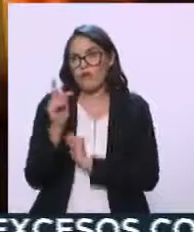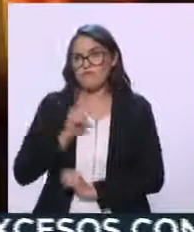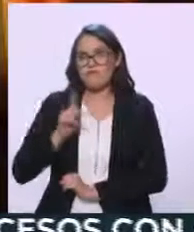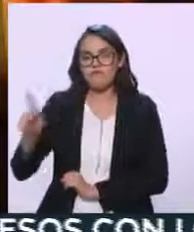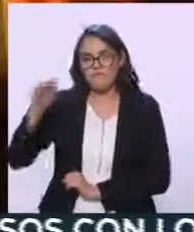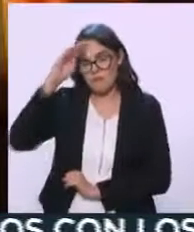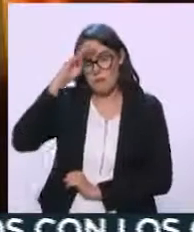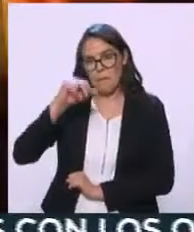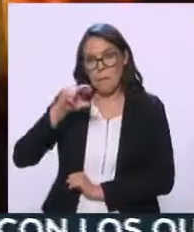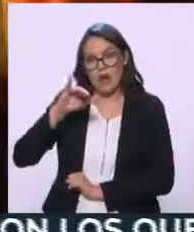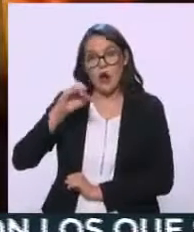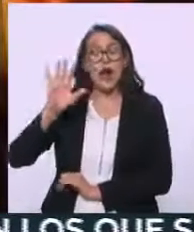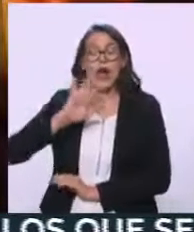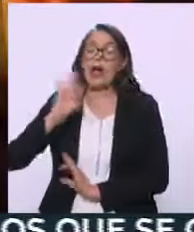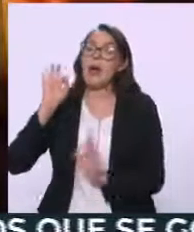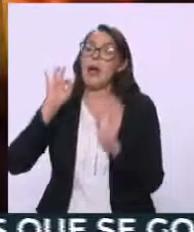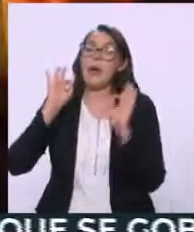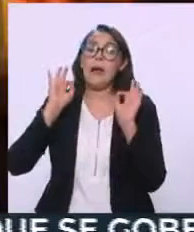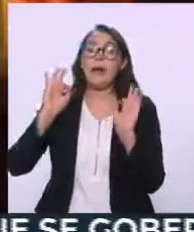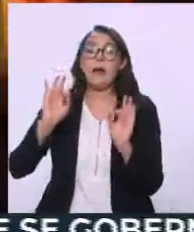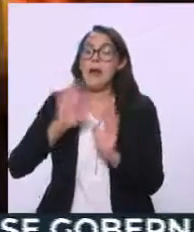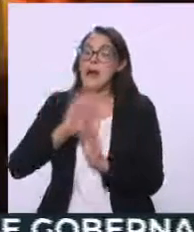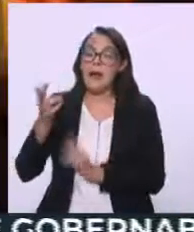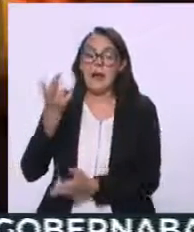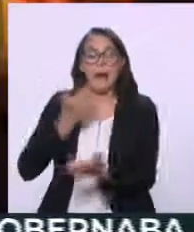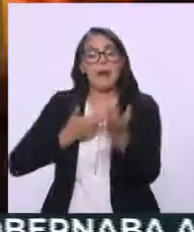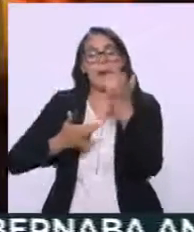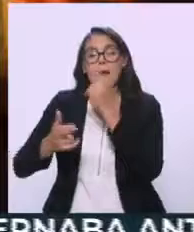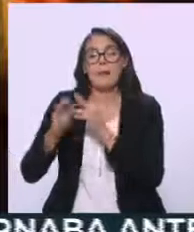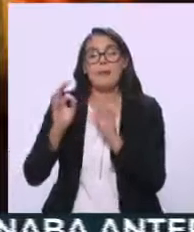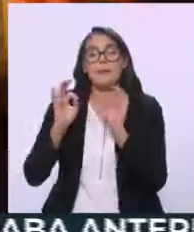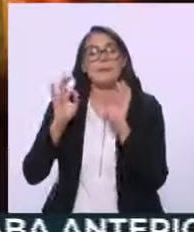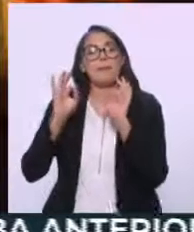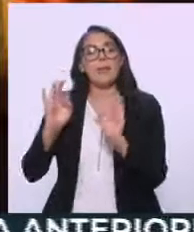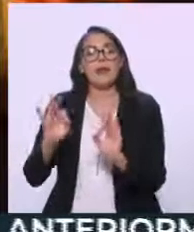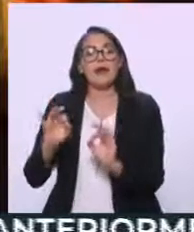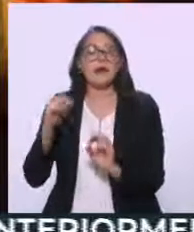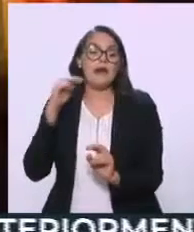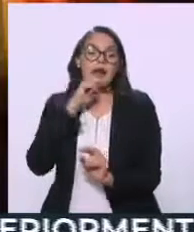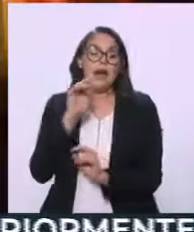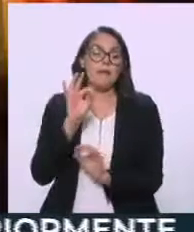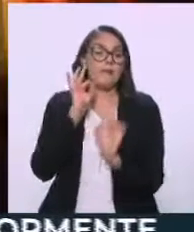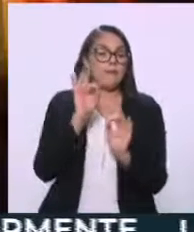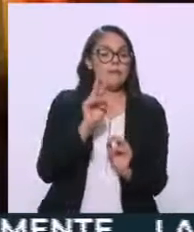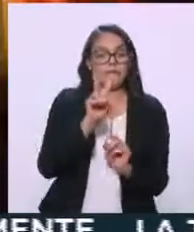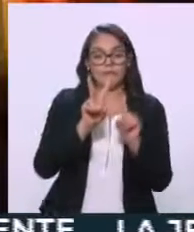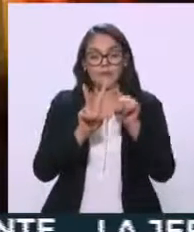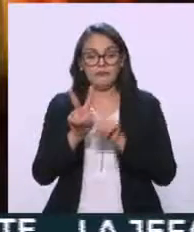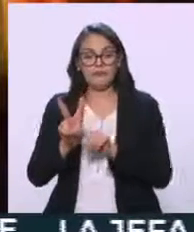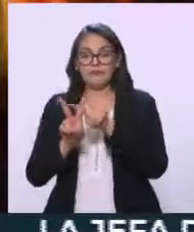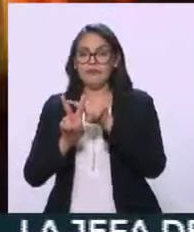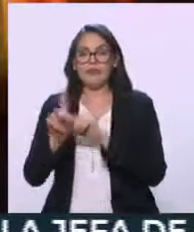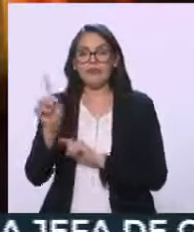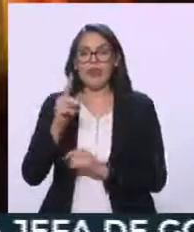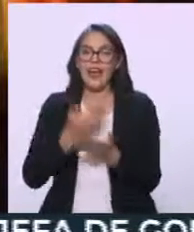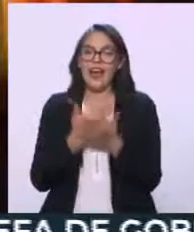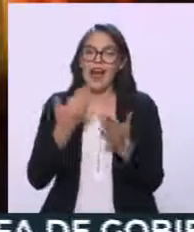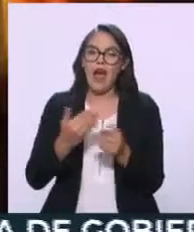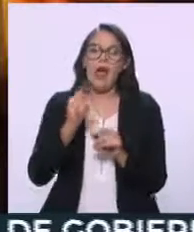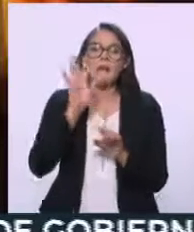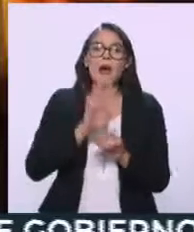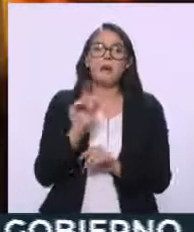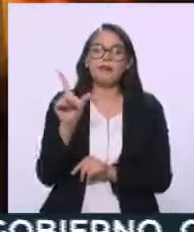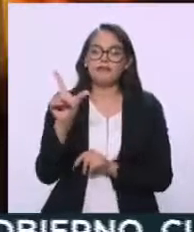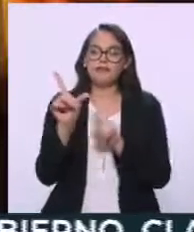necesariamente va a ser en una B, sino quizá precisamente como la palomita que él comenta, que va a llevar un poco más de tiempo, y quizá ahora sí